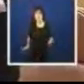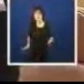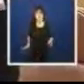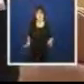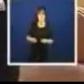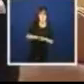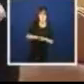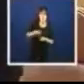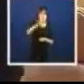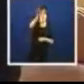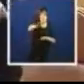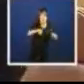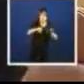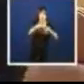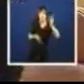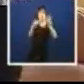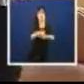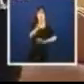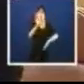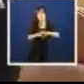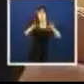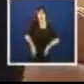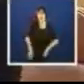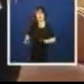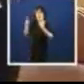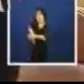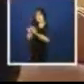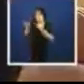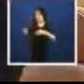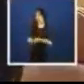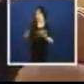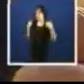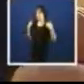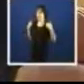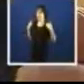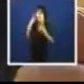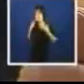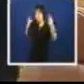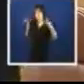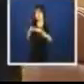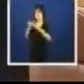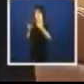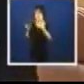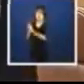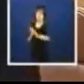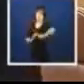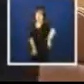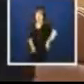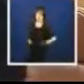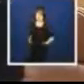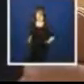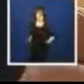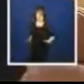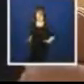prexulgue culpabilidade, sempre os cargos públicos do BNG dimitiron automáticamente e exixiu a dimisión de todos os cargos públicos.